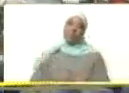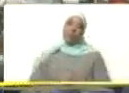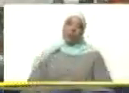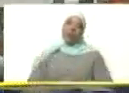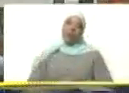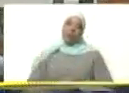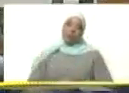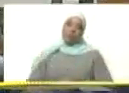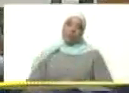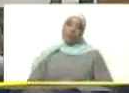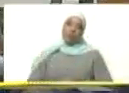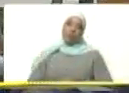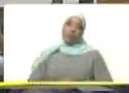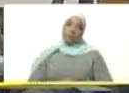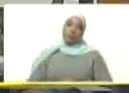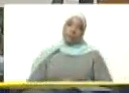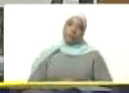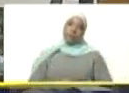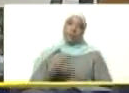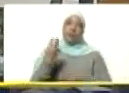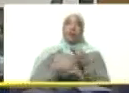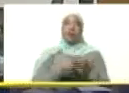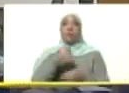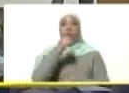And in the Caribbean, y en el Caribe,